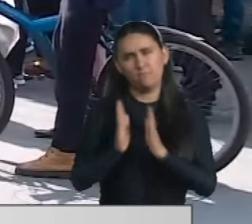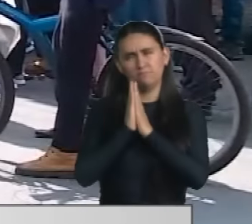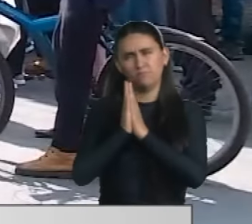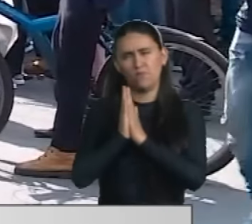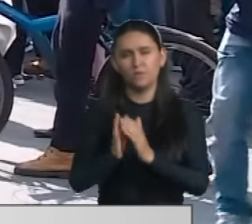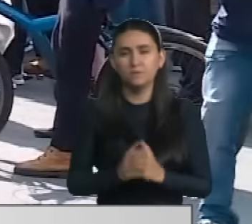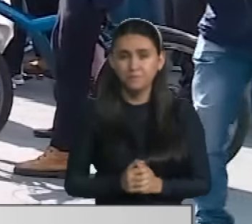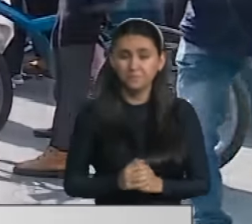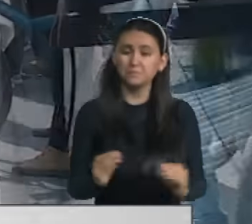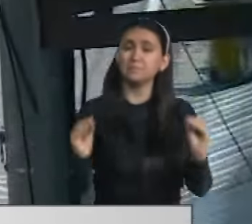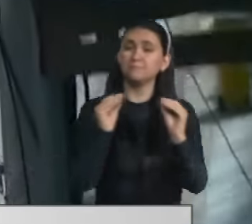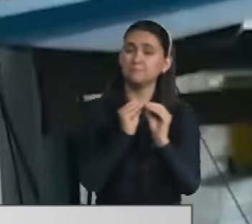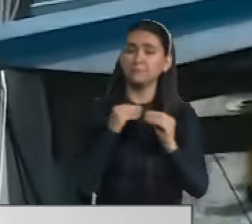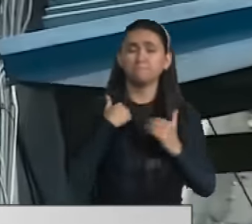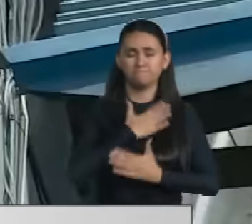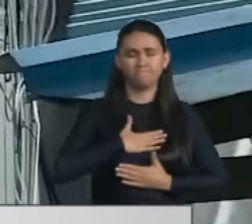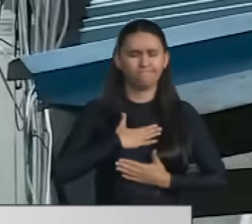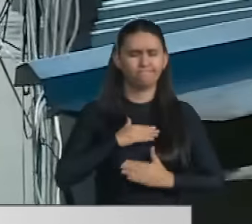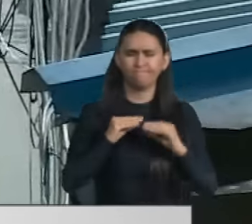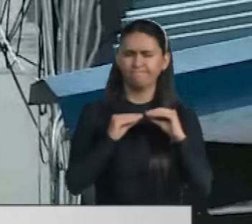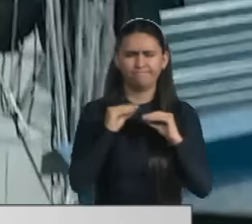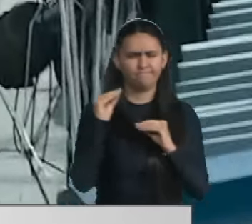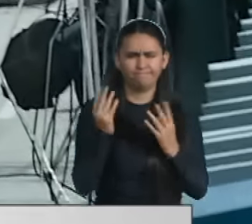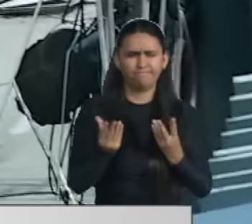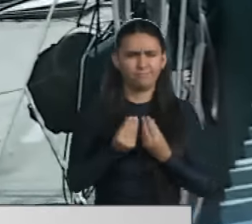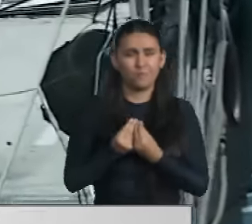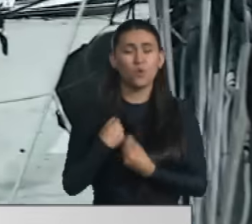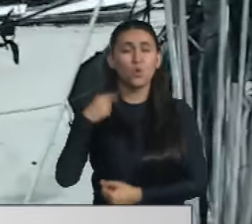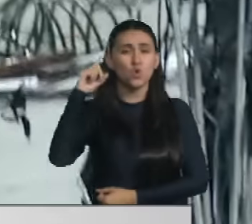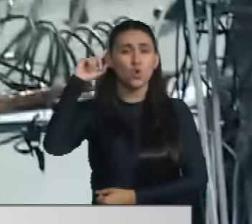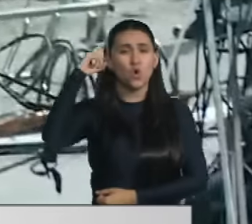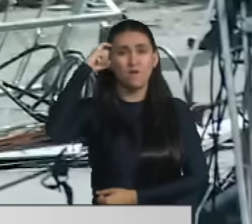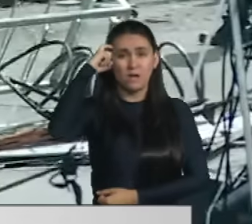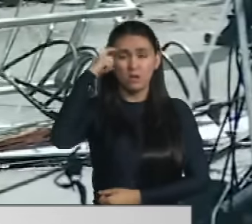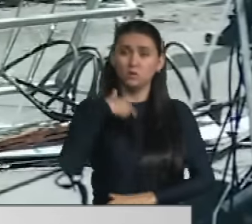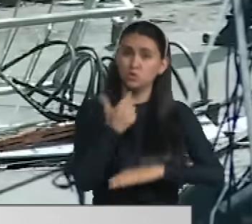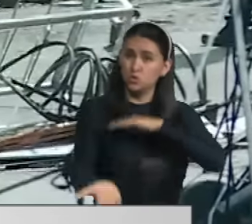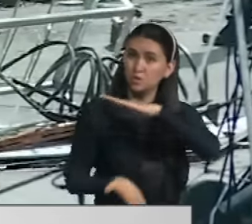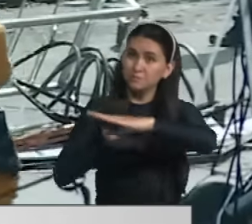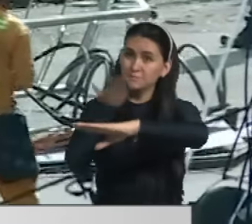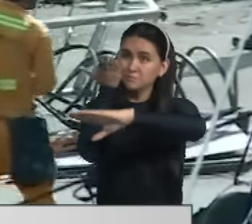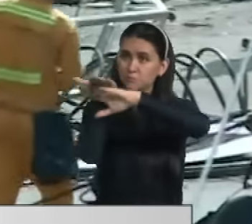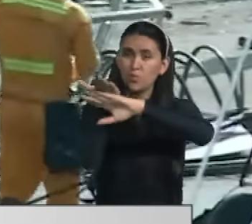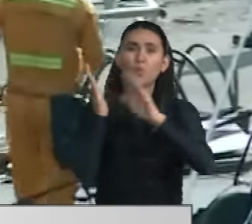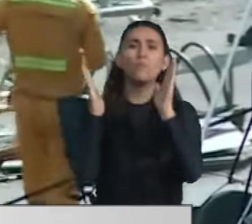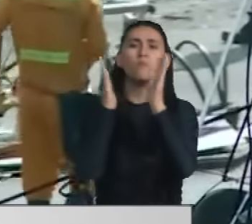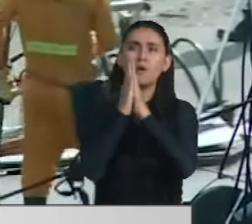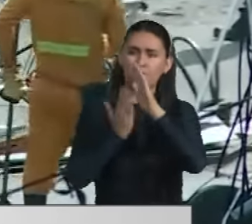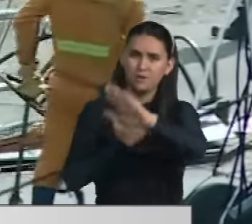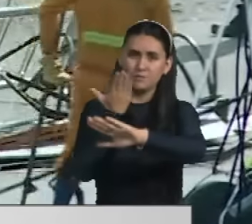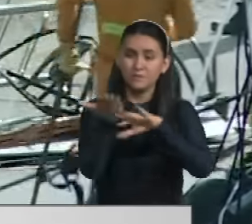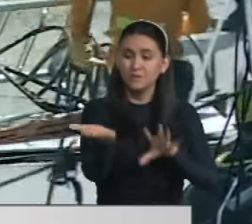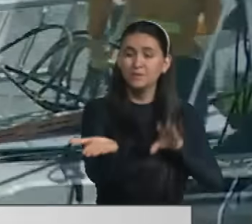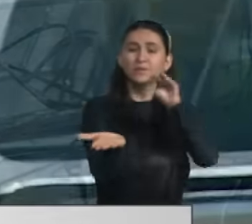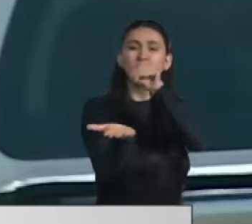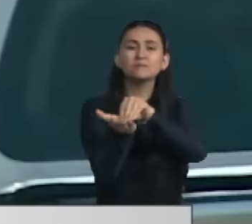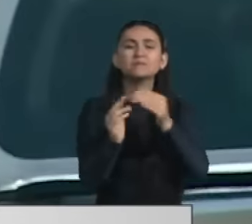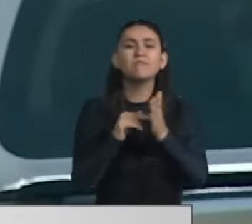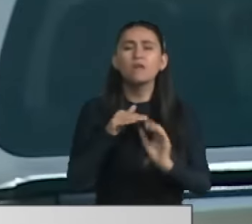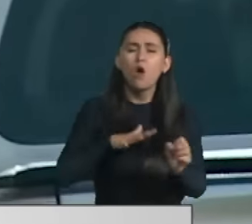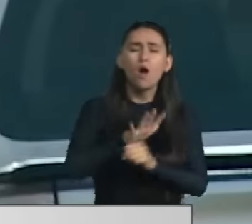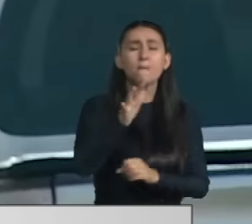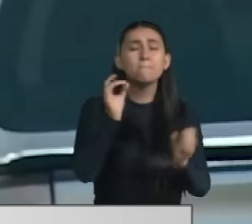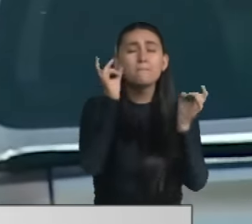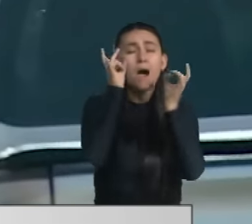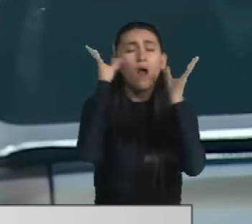Asimismo, repudiaron que en los últimos días desde el gobierno nacional fuera rechazada su solicitud de ser incluidos entre las zonas más afectadas por